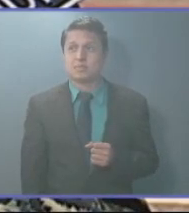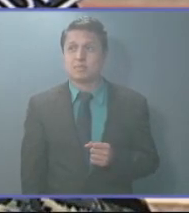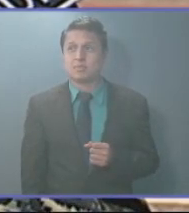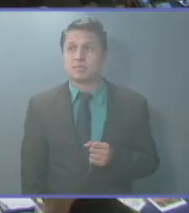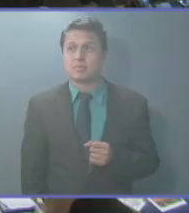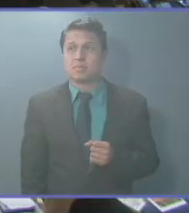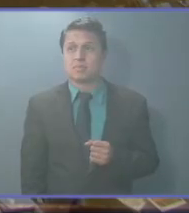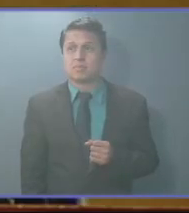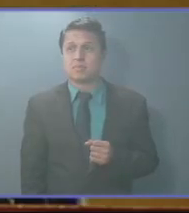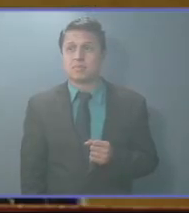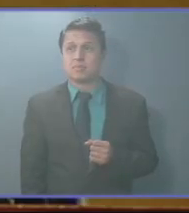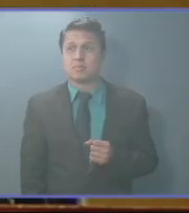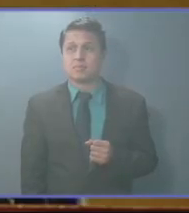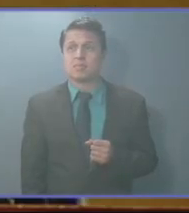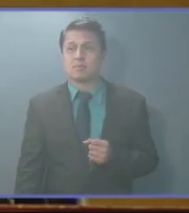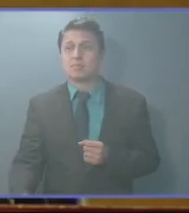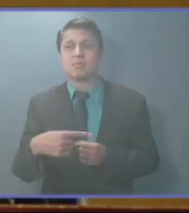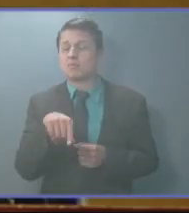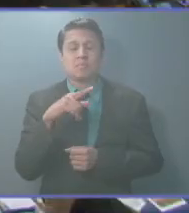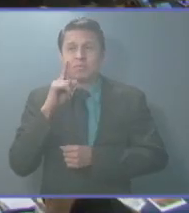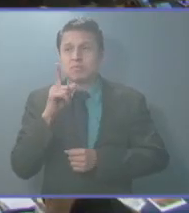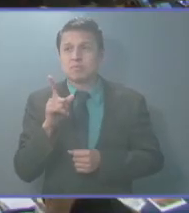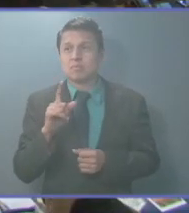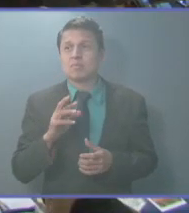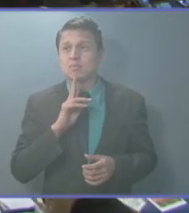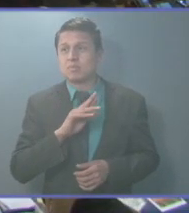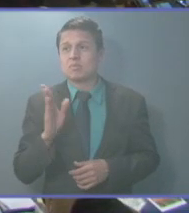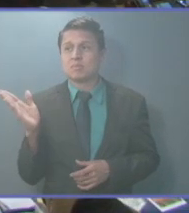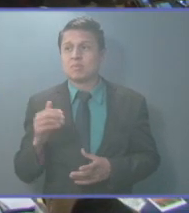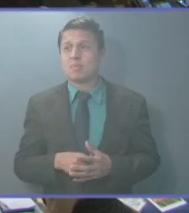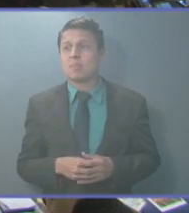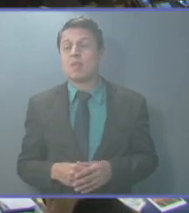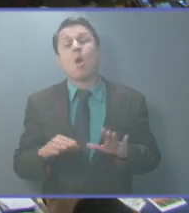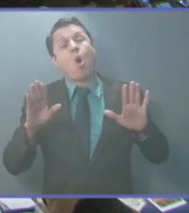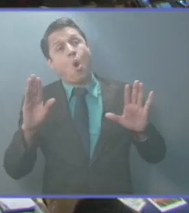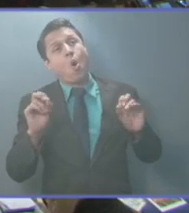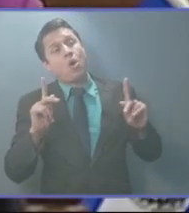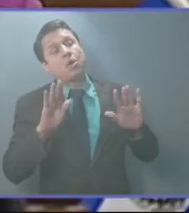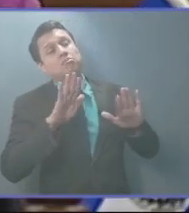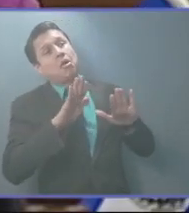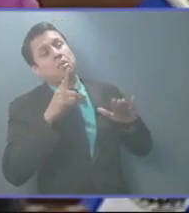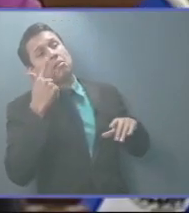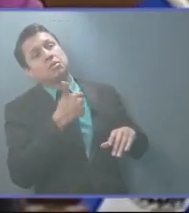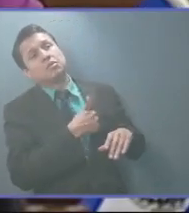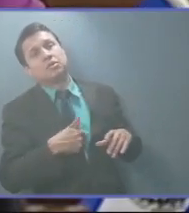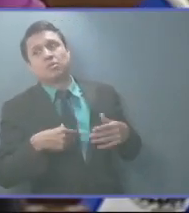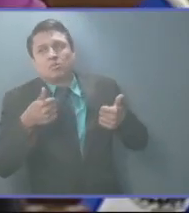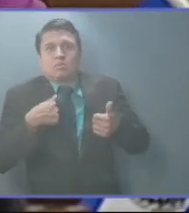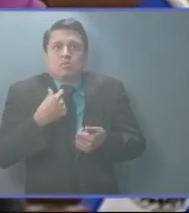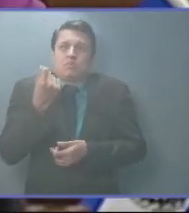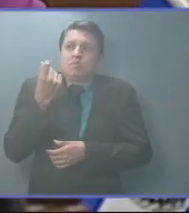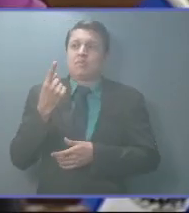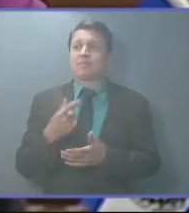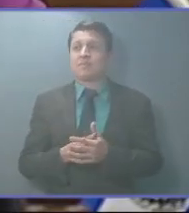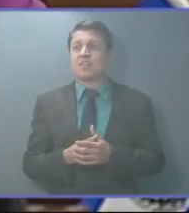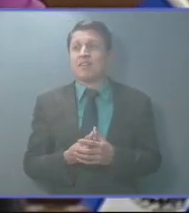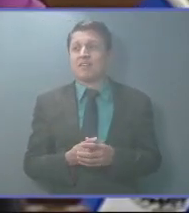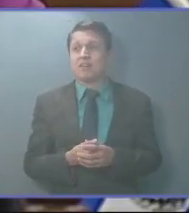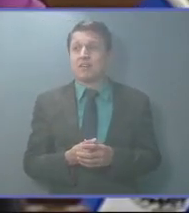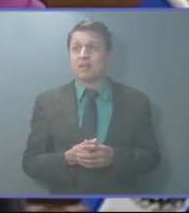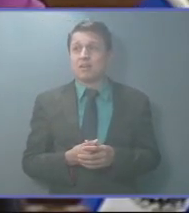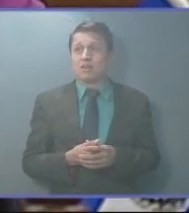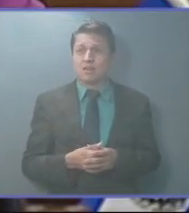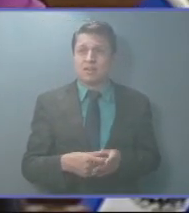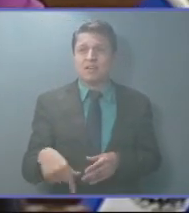diputada karina souza tiene la palabra gracias presidente bueno yo entiendo señor ministro que usted